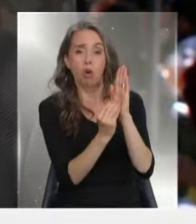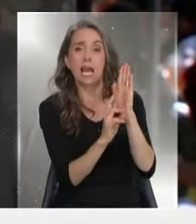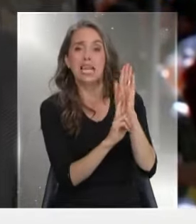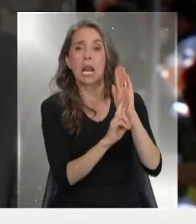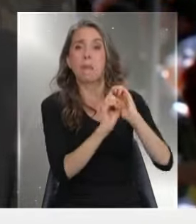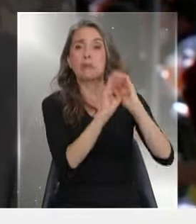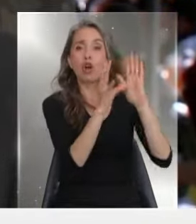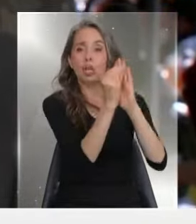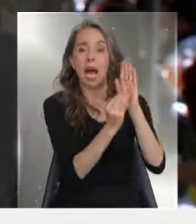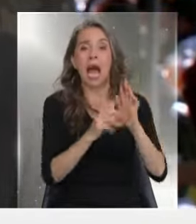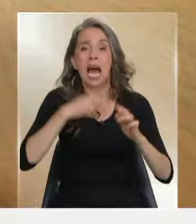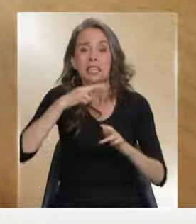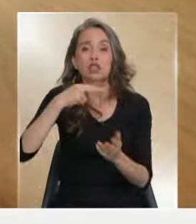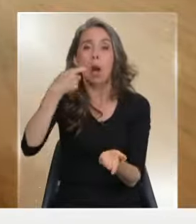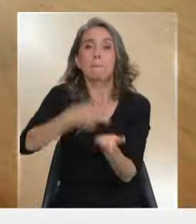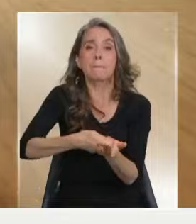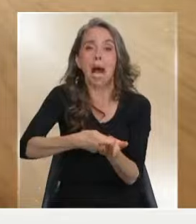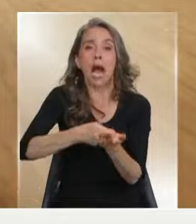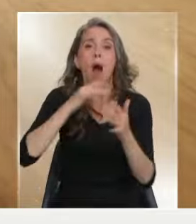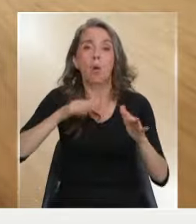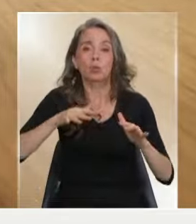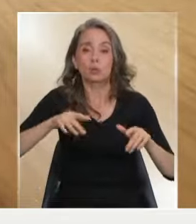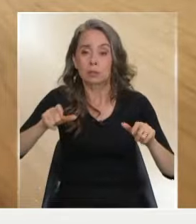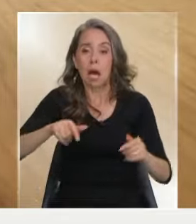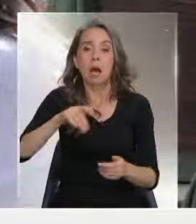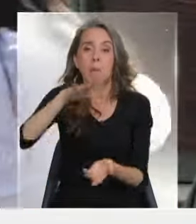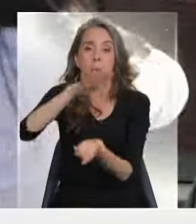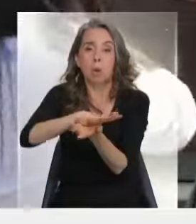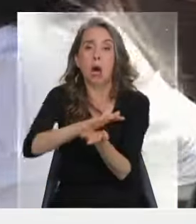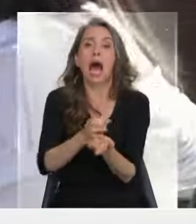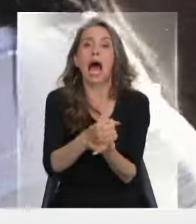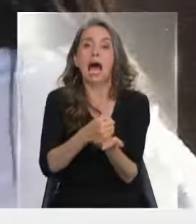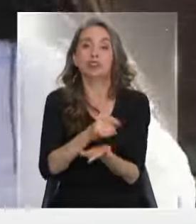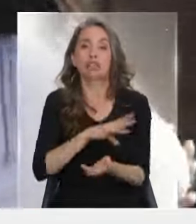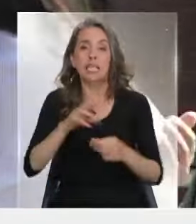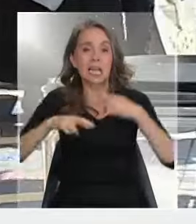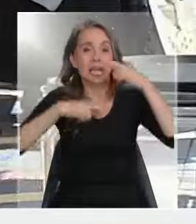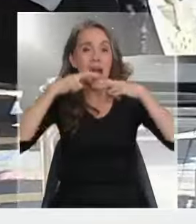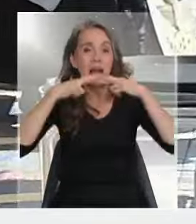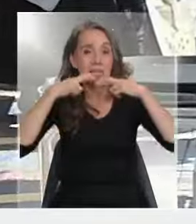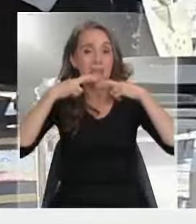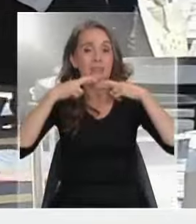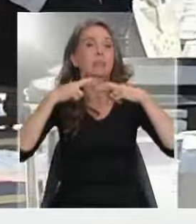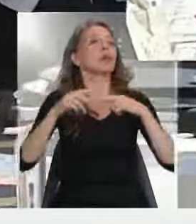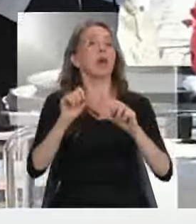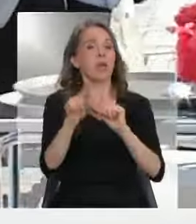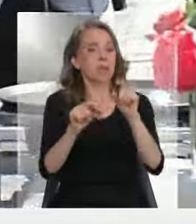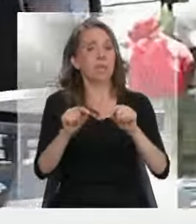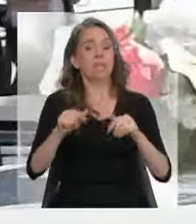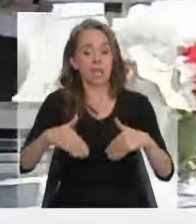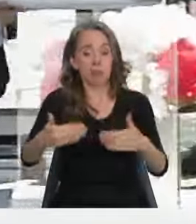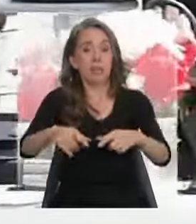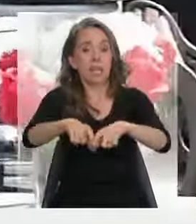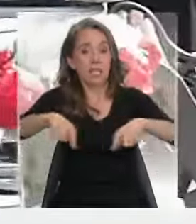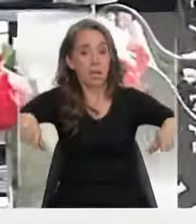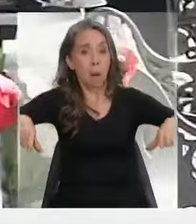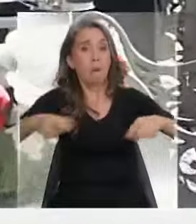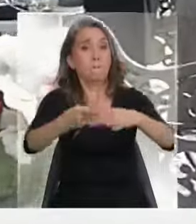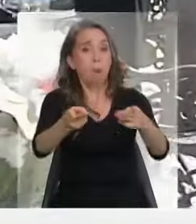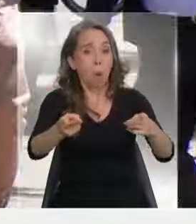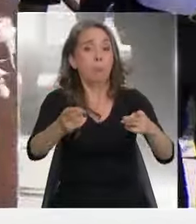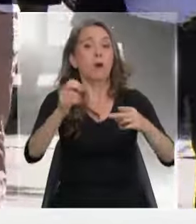además los restaurantes pagan por ese uso. Desde la Asociación Chilena de Gastronomía defienden el uso del espacio público